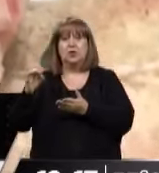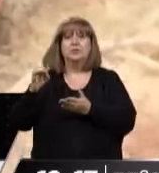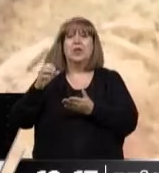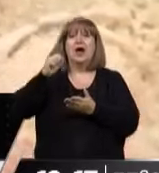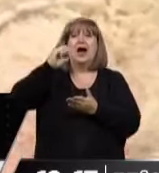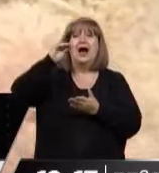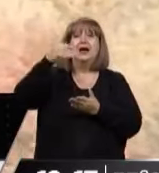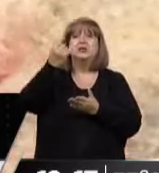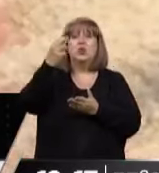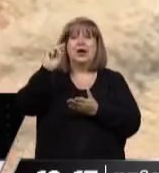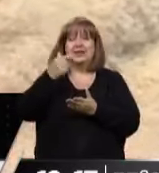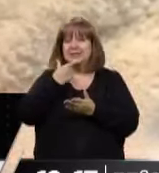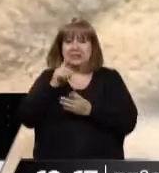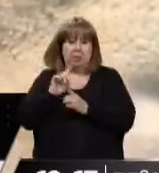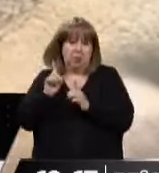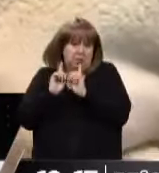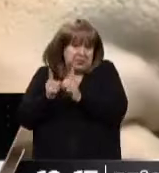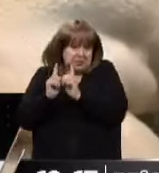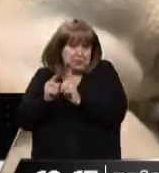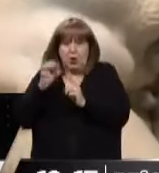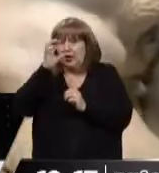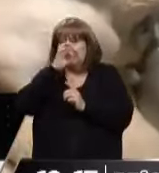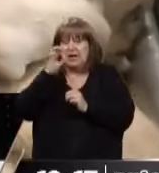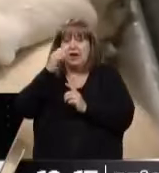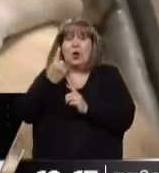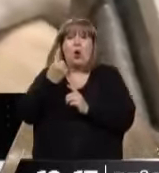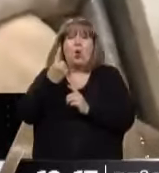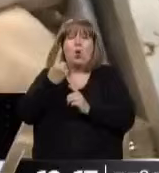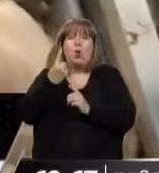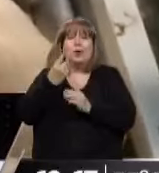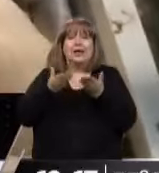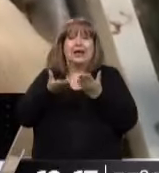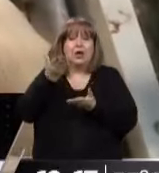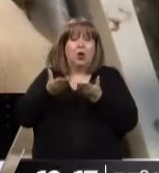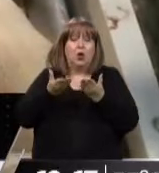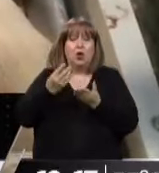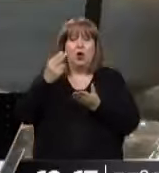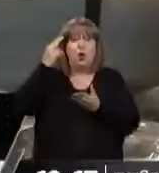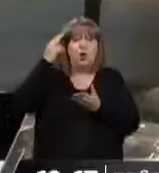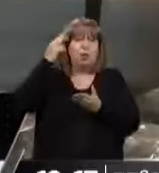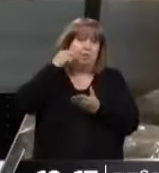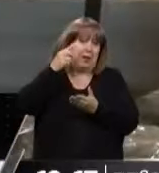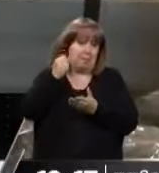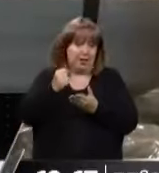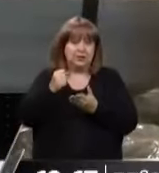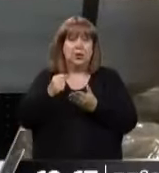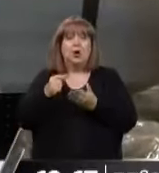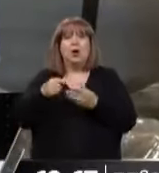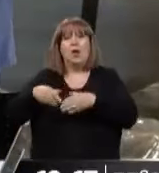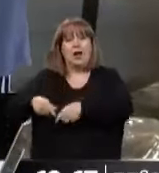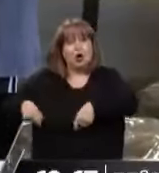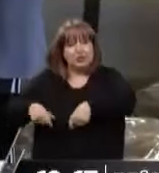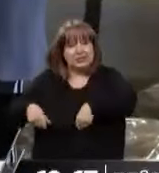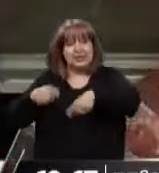tampoco ha sufrido modificaciones y el cerdo, un kilo de costeleta, está en los 900 a 1000 pesos, igual que la costilla de